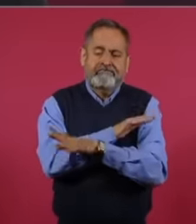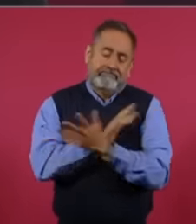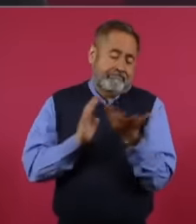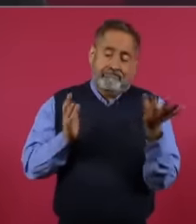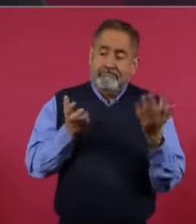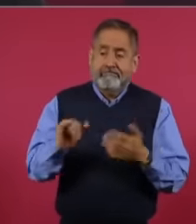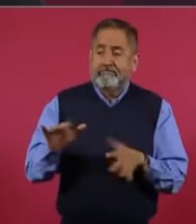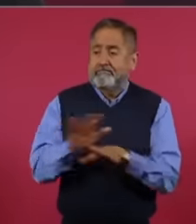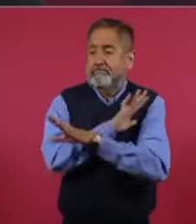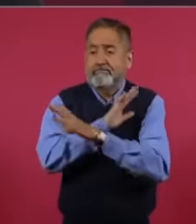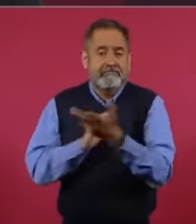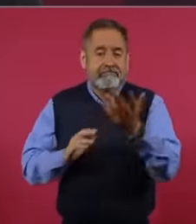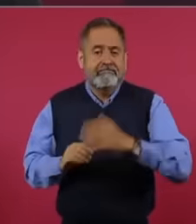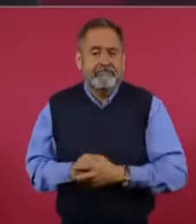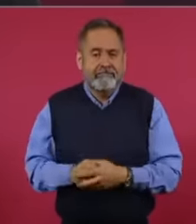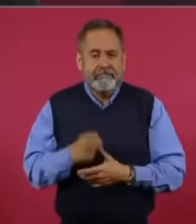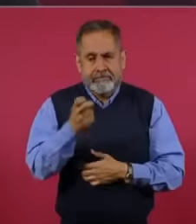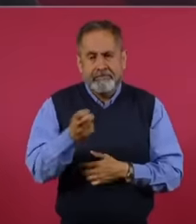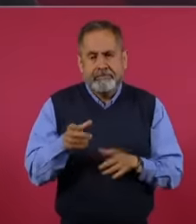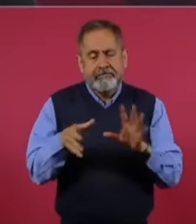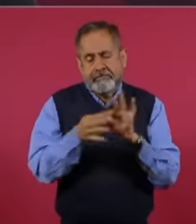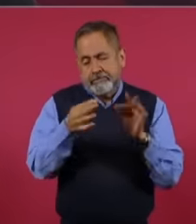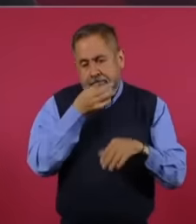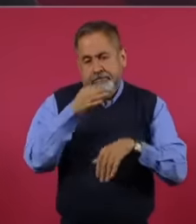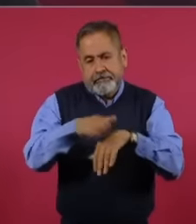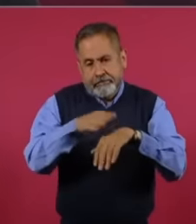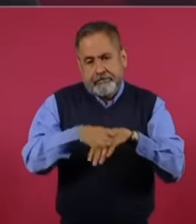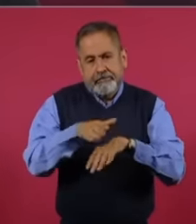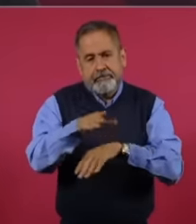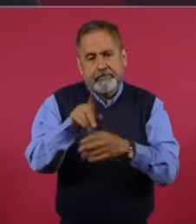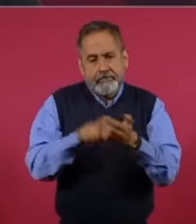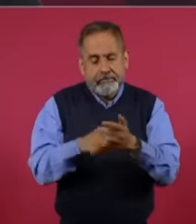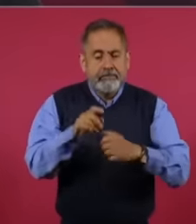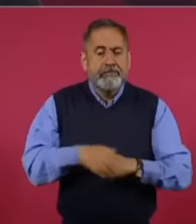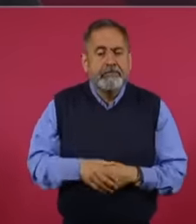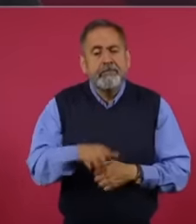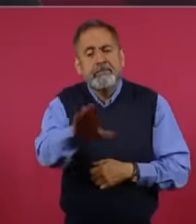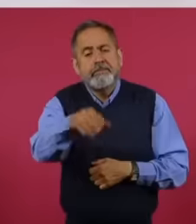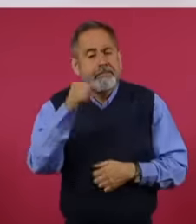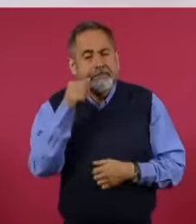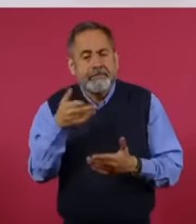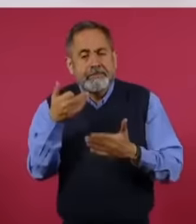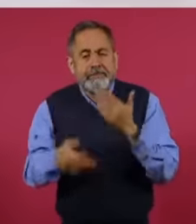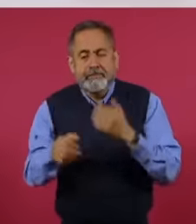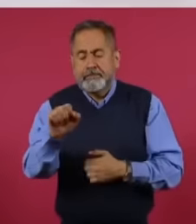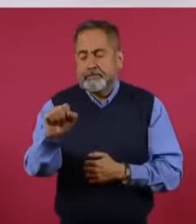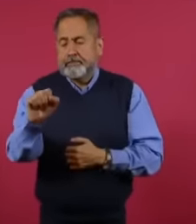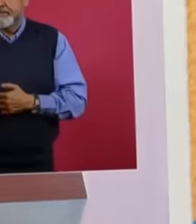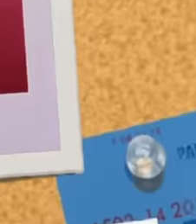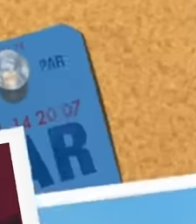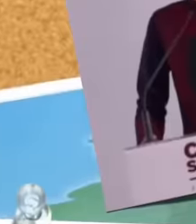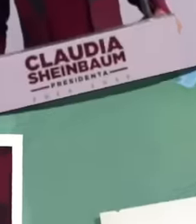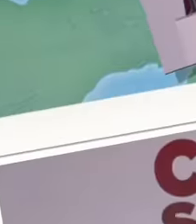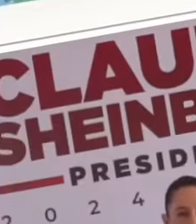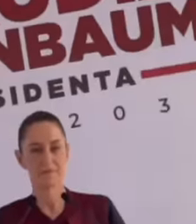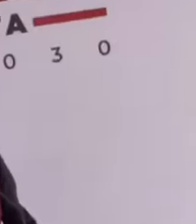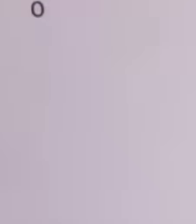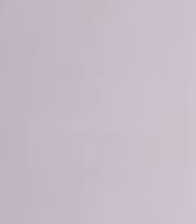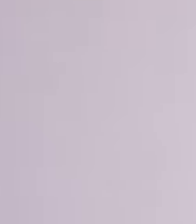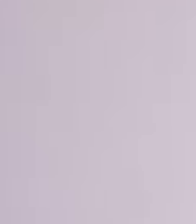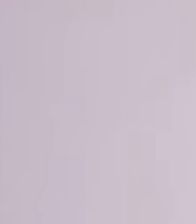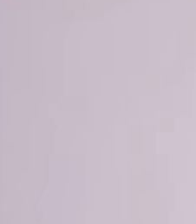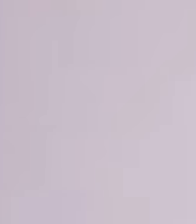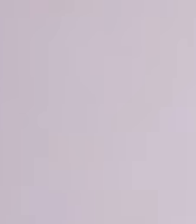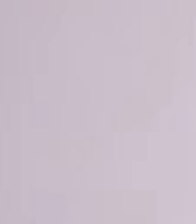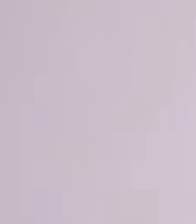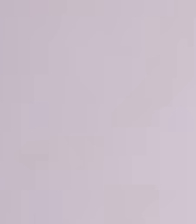Entonces, es lo que puedo expresar sobre. Nos quedó pendiente Sandra Aguilar. Ya